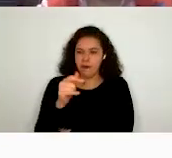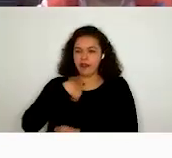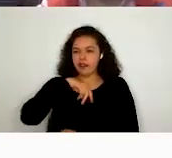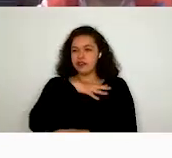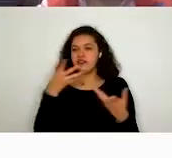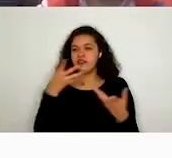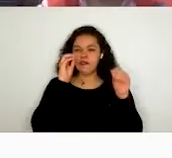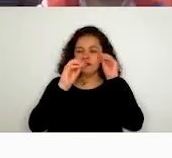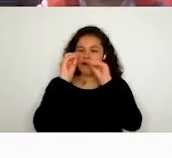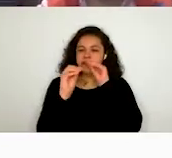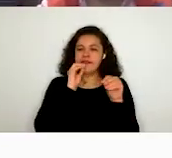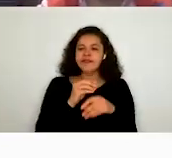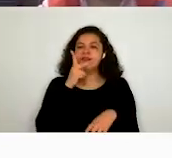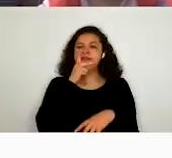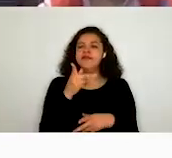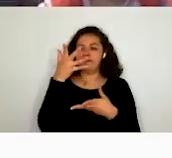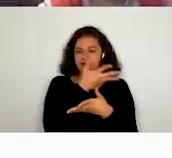Transcribir tal cual están los términos de referencia